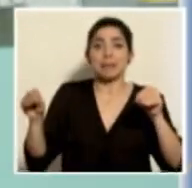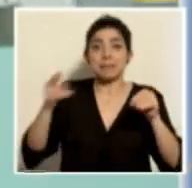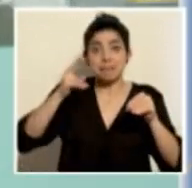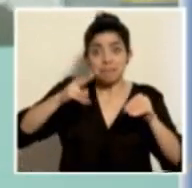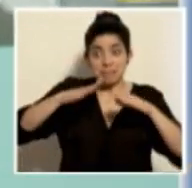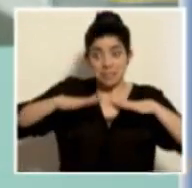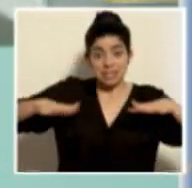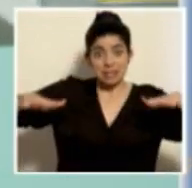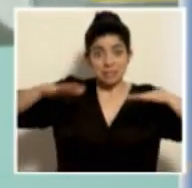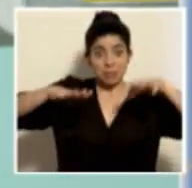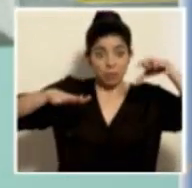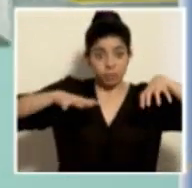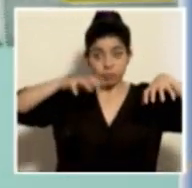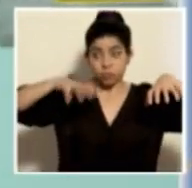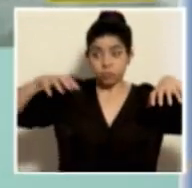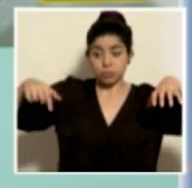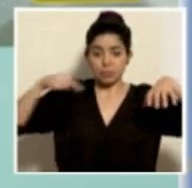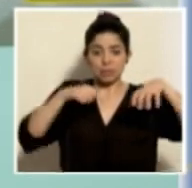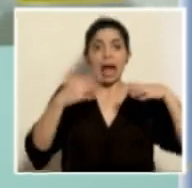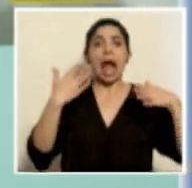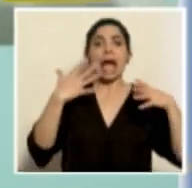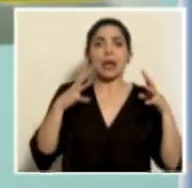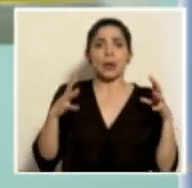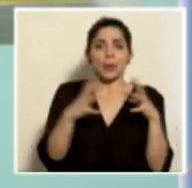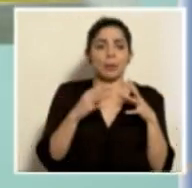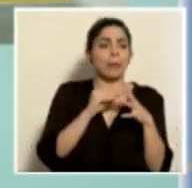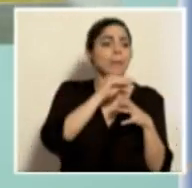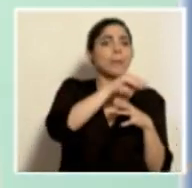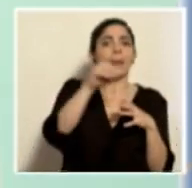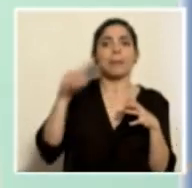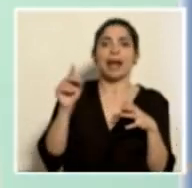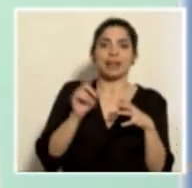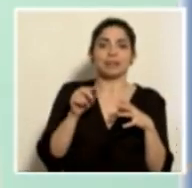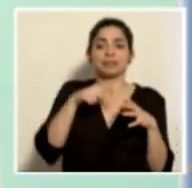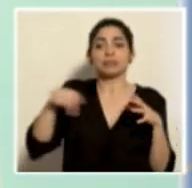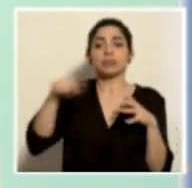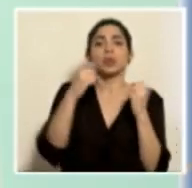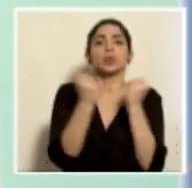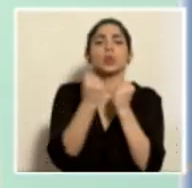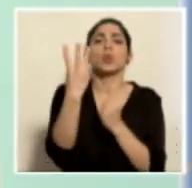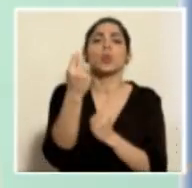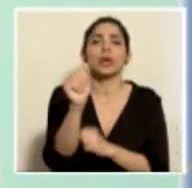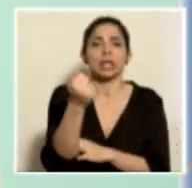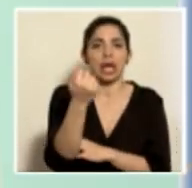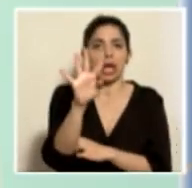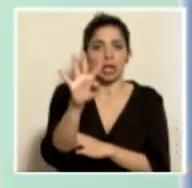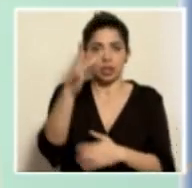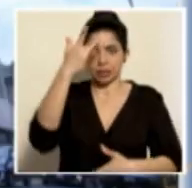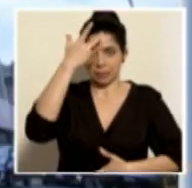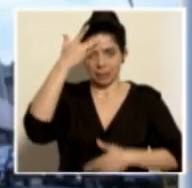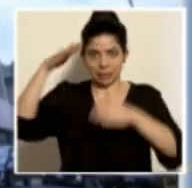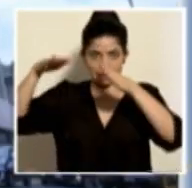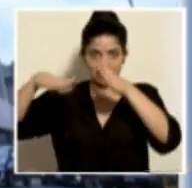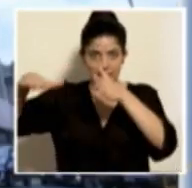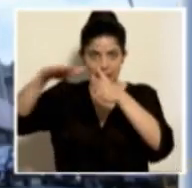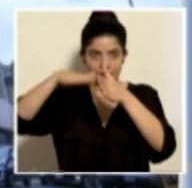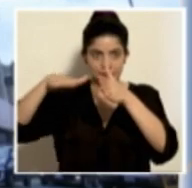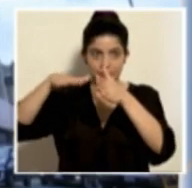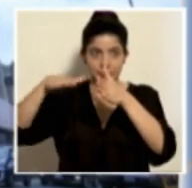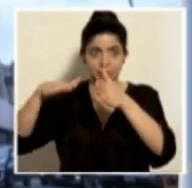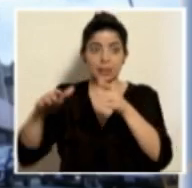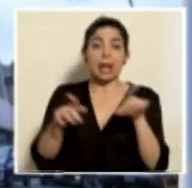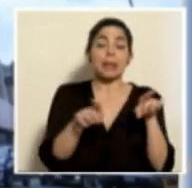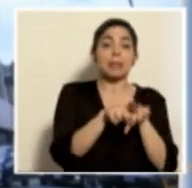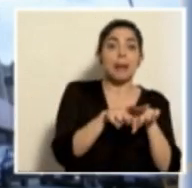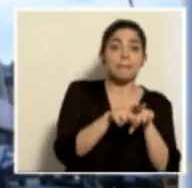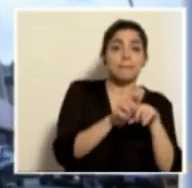mismo piso 7, donde tendrá una capacidad para 14 pacientes. También vamos a